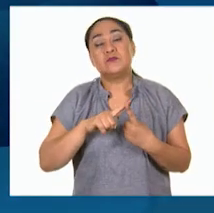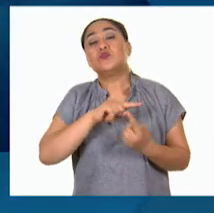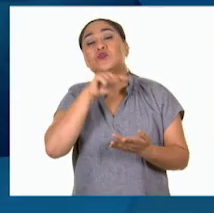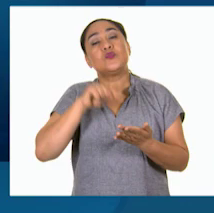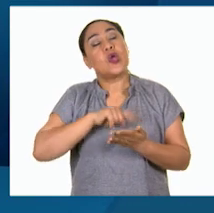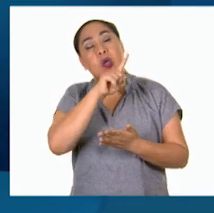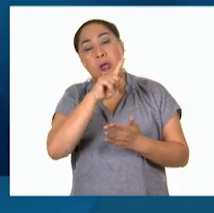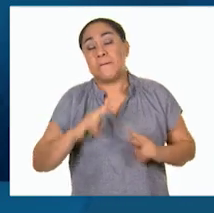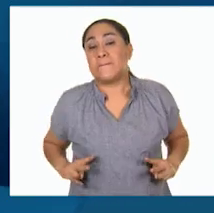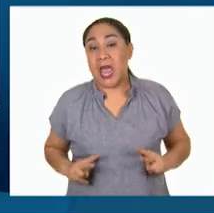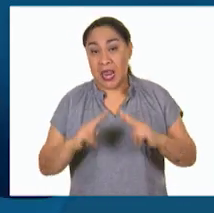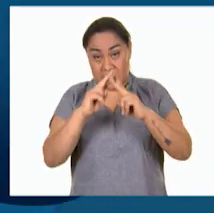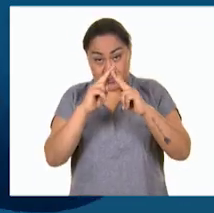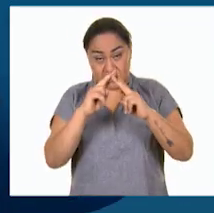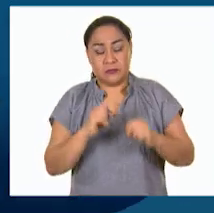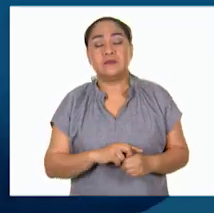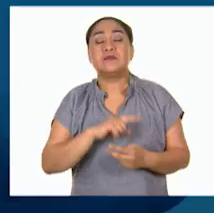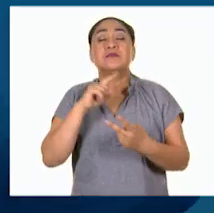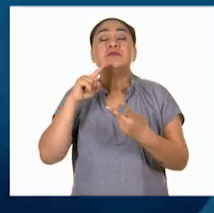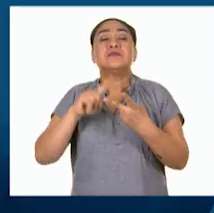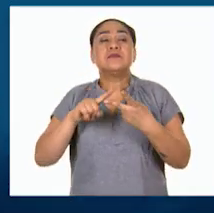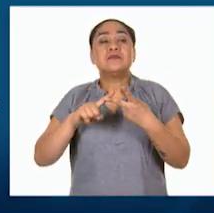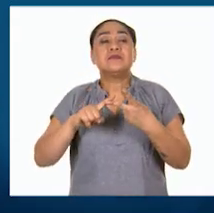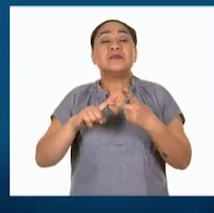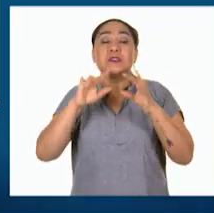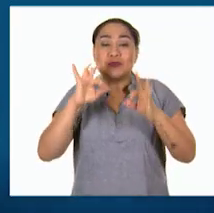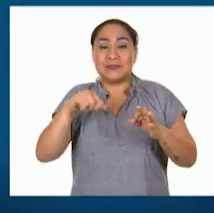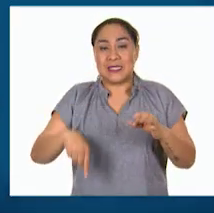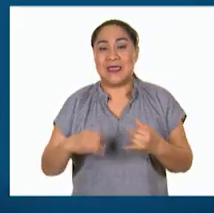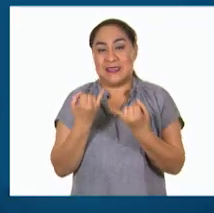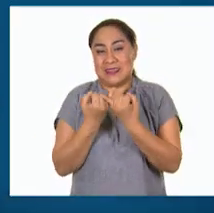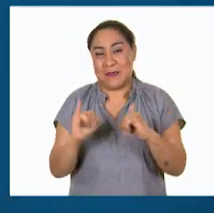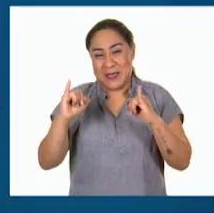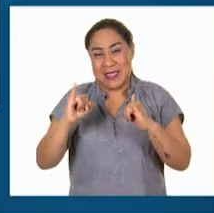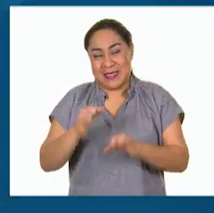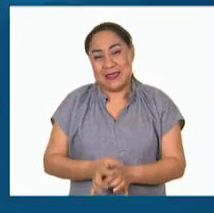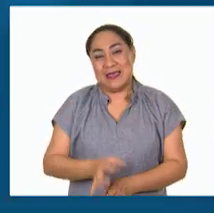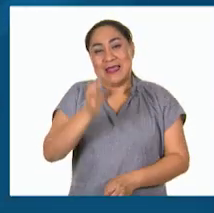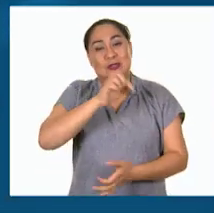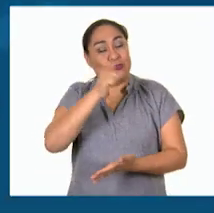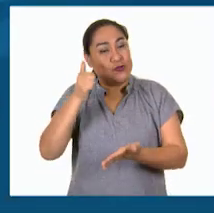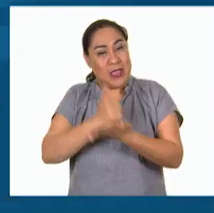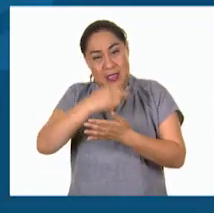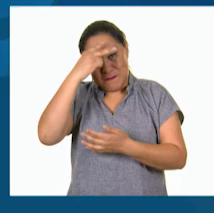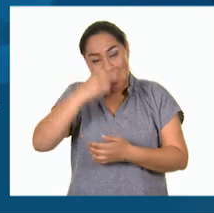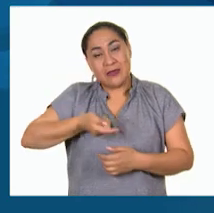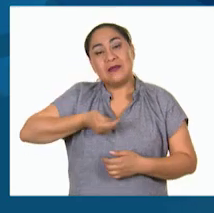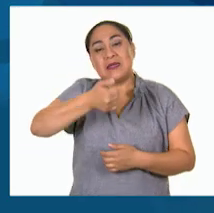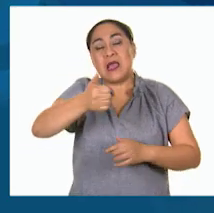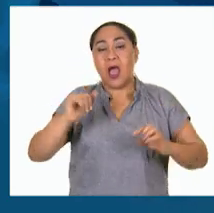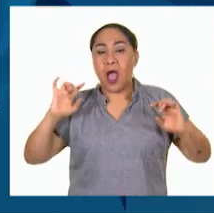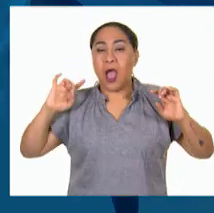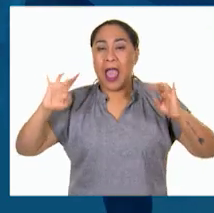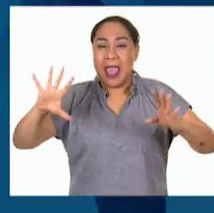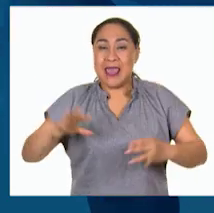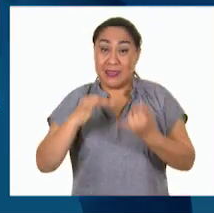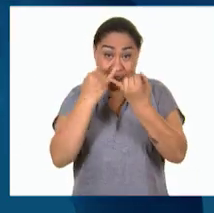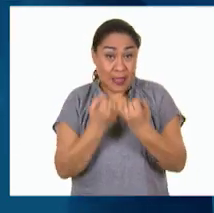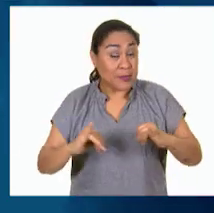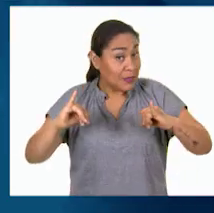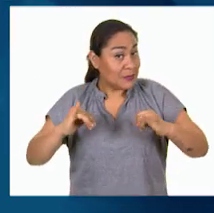está en París, Francia, y la segunda representa la columna de la Independencia en la Ciudad de México, mejor conocida como el Ángel de la